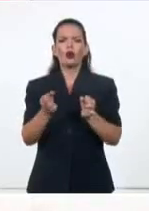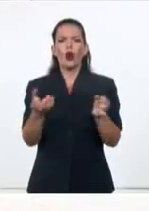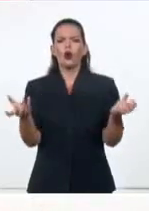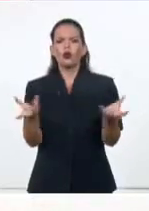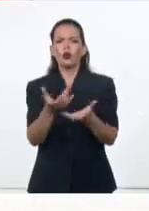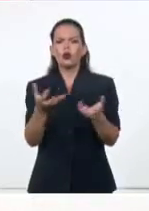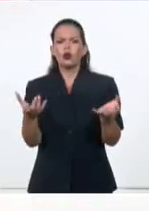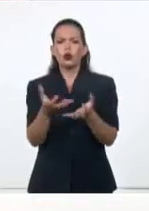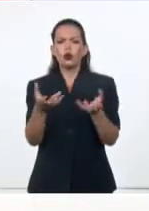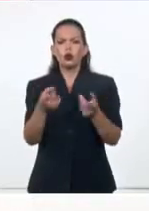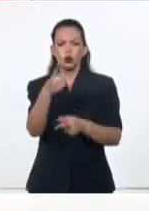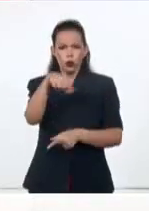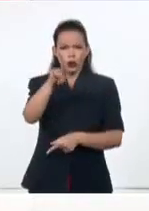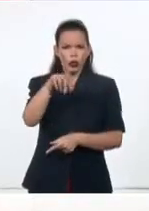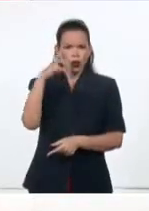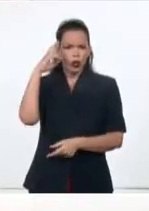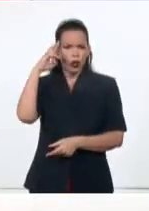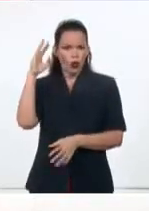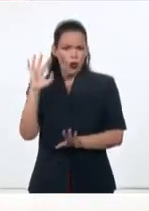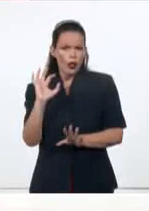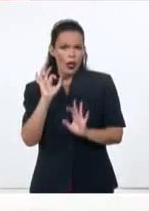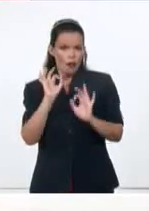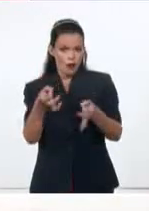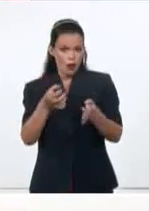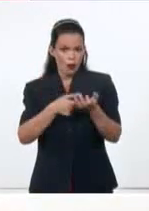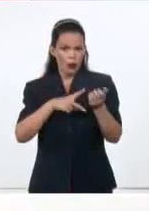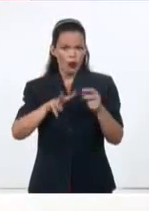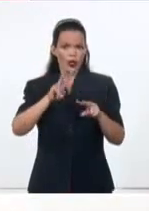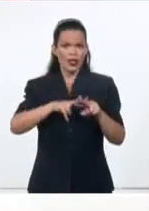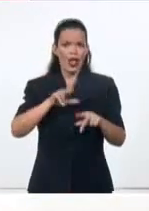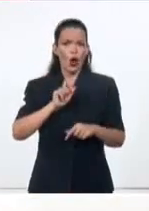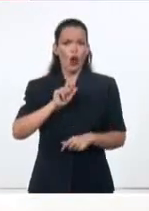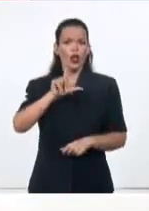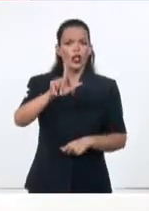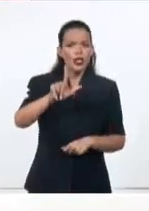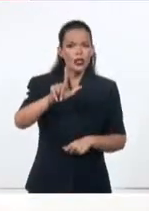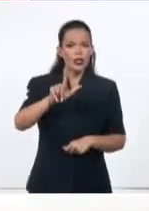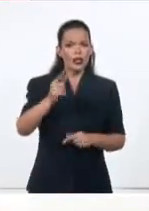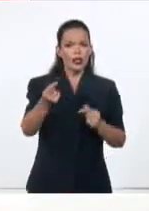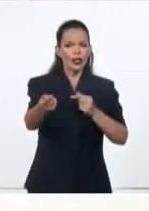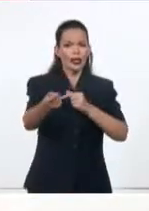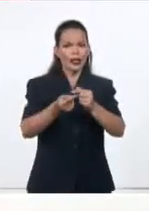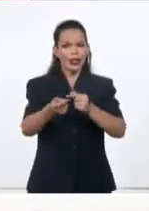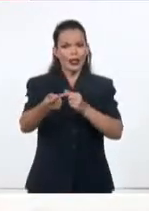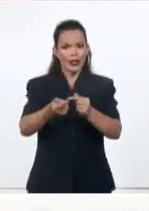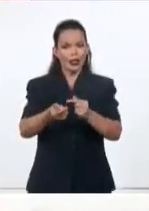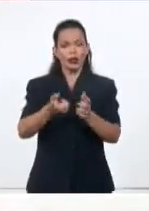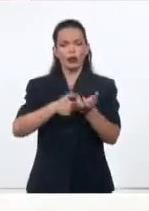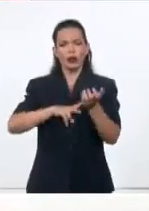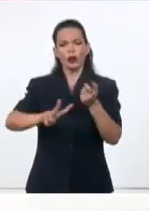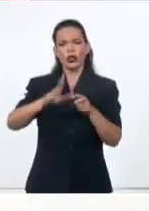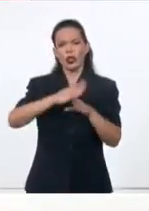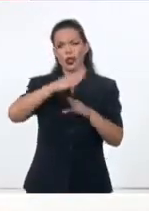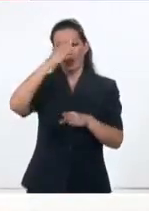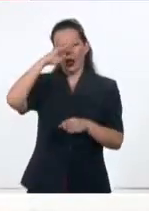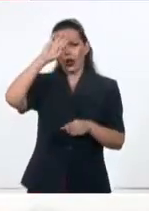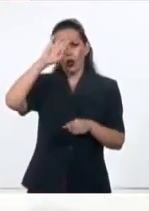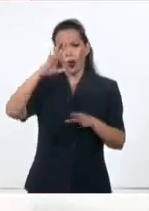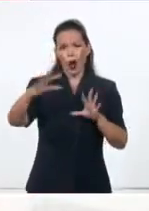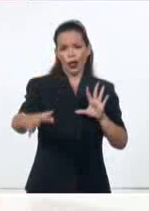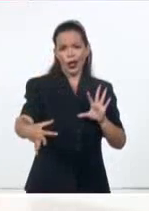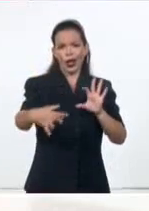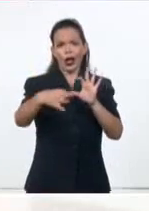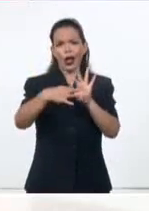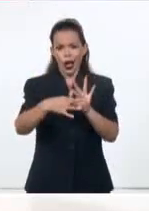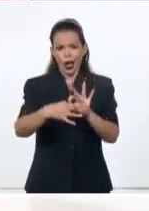días ha azotado a la región de Pinares de Mayarí en Holguín, pero que se había extendido a zonas de la provincia de Santiago de Cuba que conectan precisamente